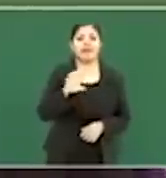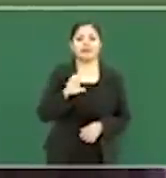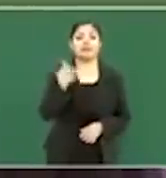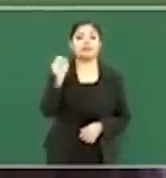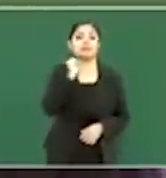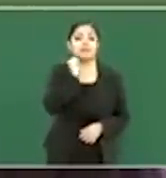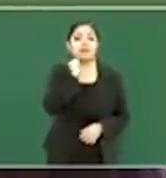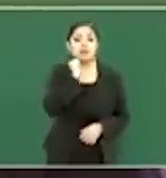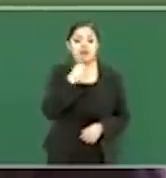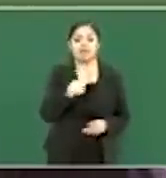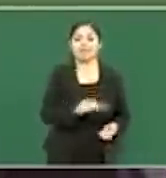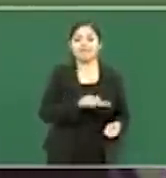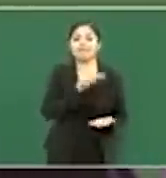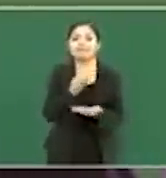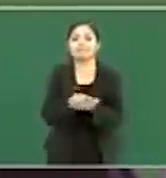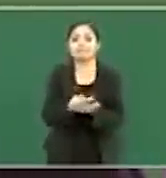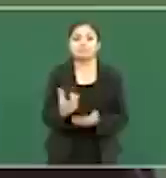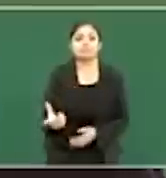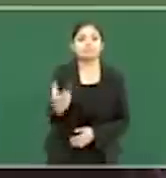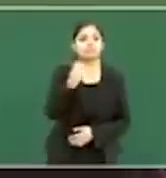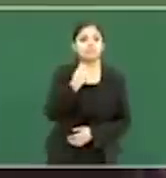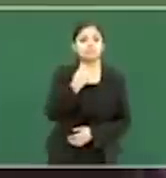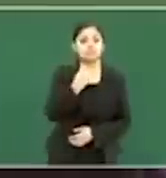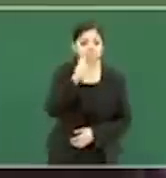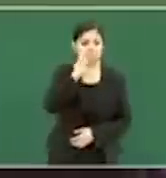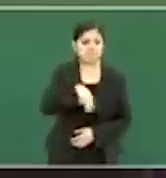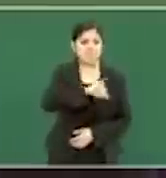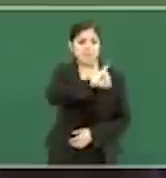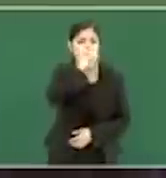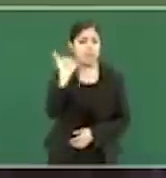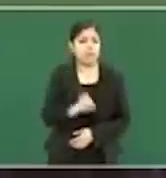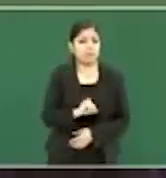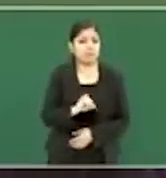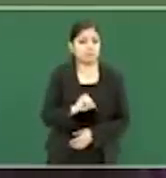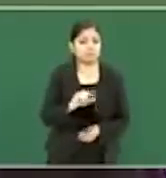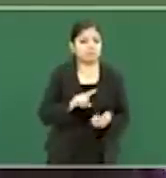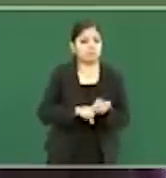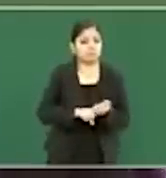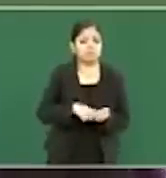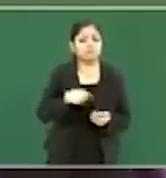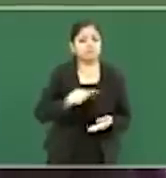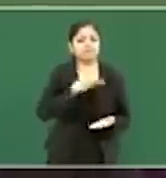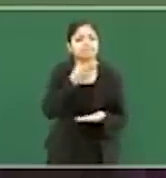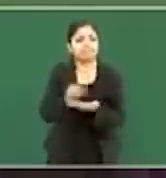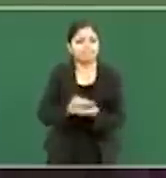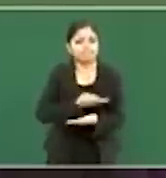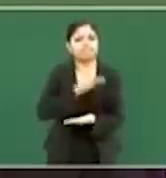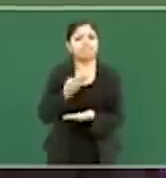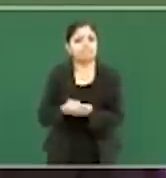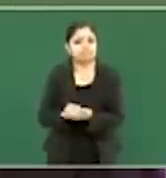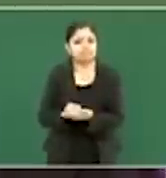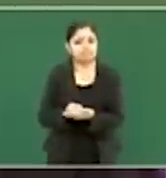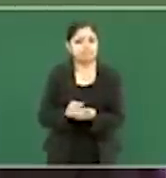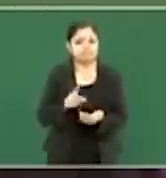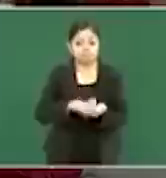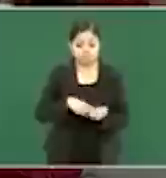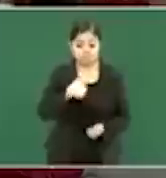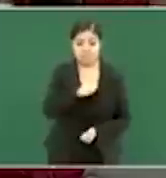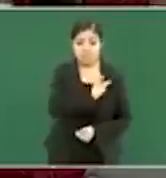Senado. Nunca había sucedido de que le rechazaran ternas al